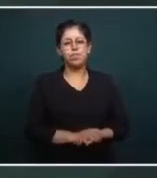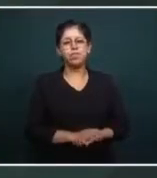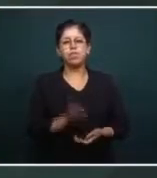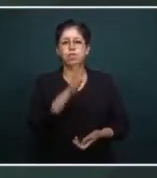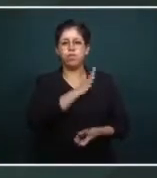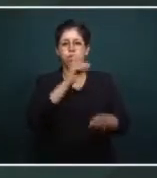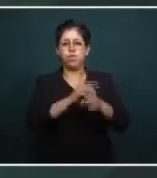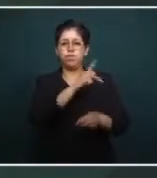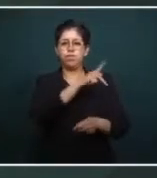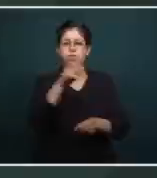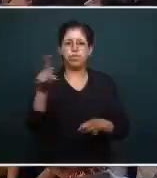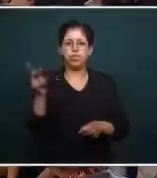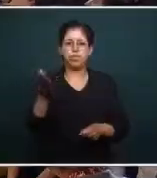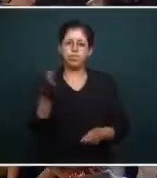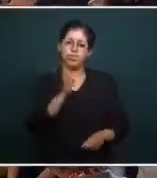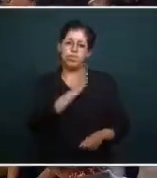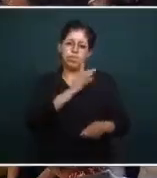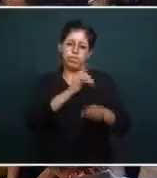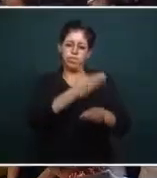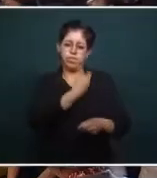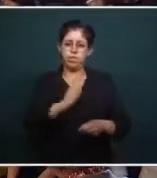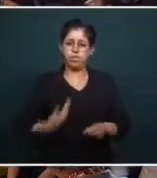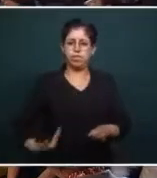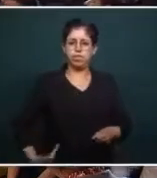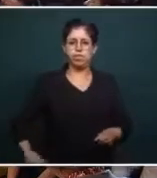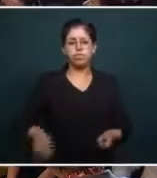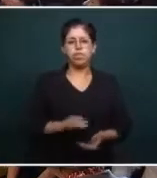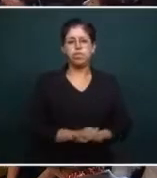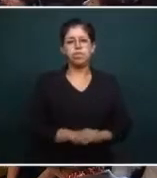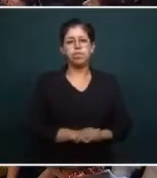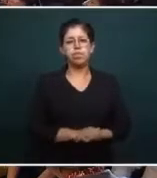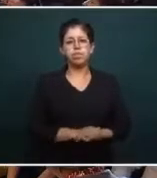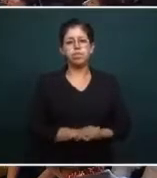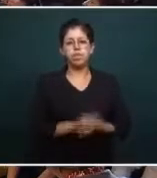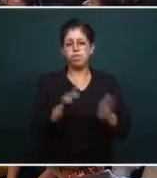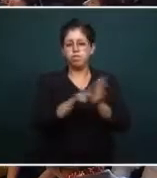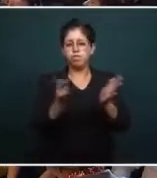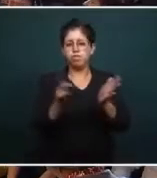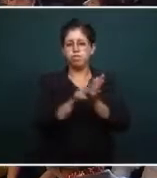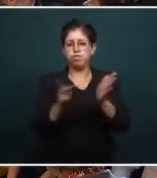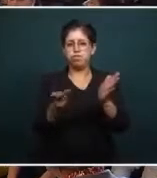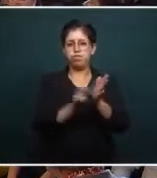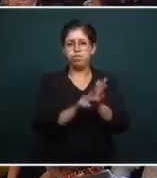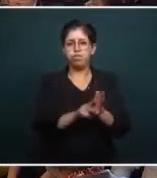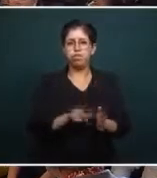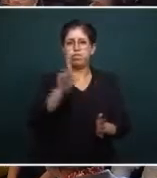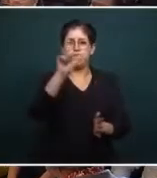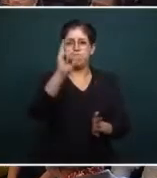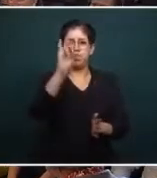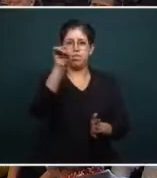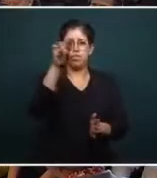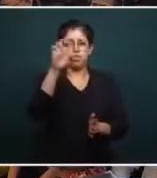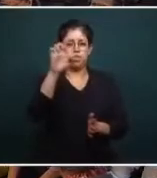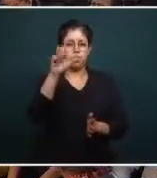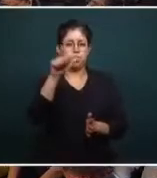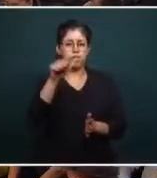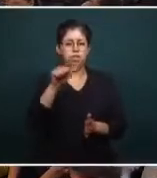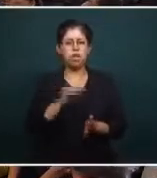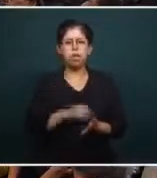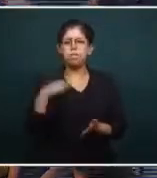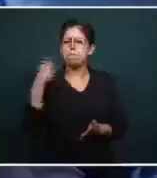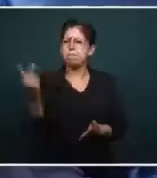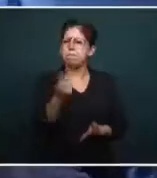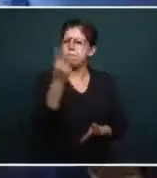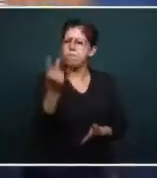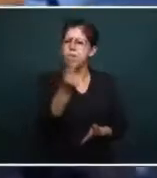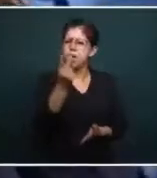Buenos días a todos, buenos días señor presidente. So, Soy hello. Antonio Sánchez del diario en línea apocaliptic.com. Preguntarle sobre todo, I want además to de los ask recortes